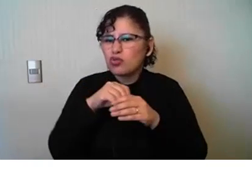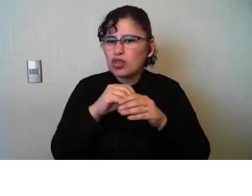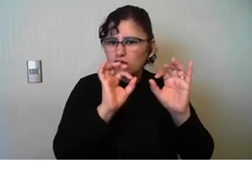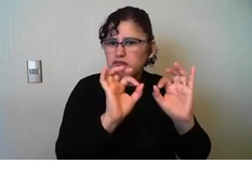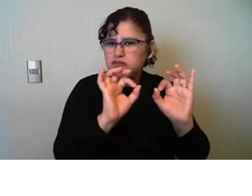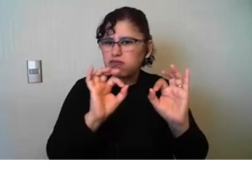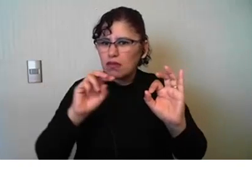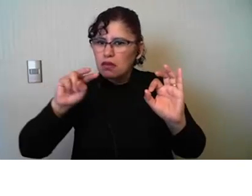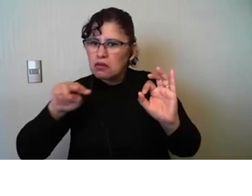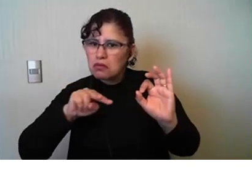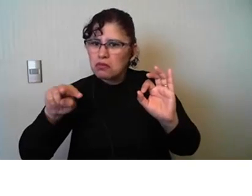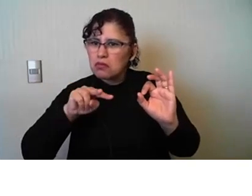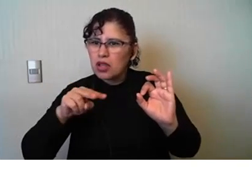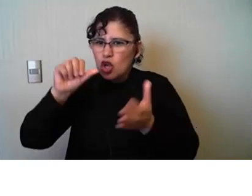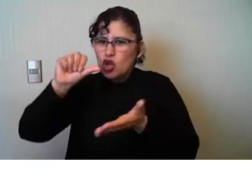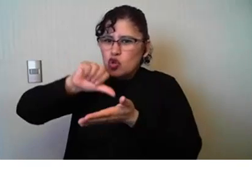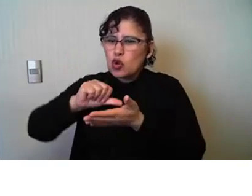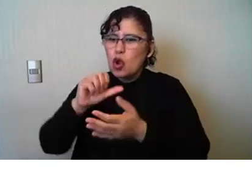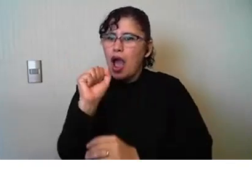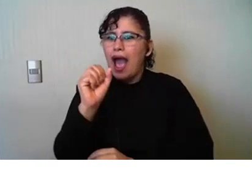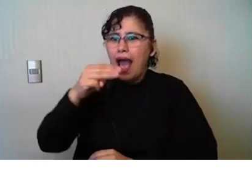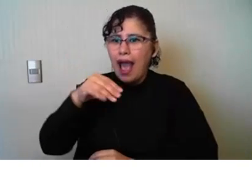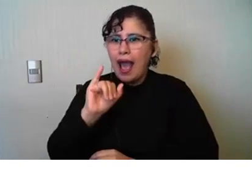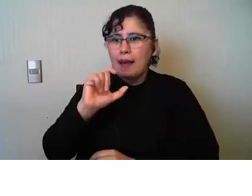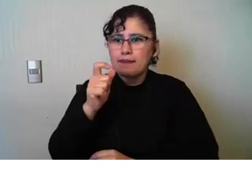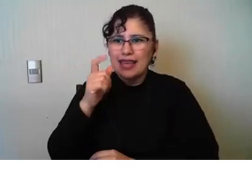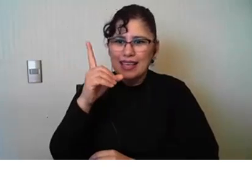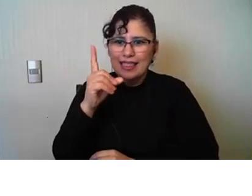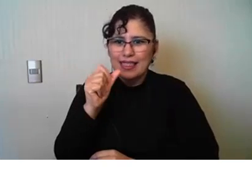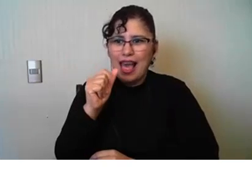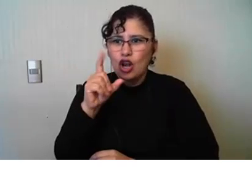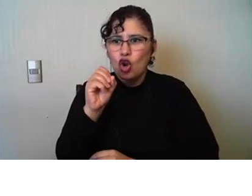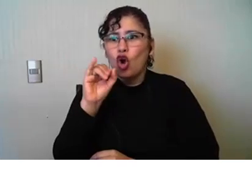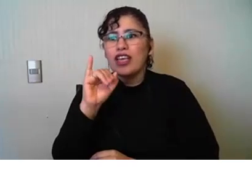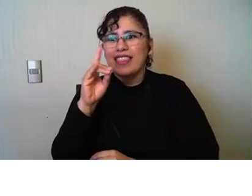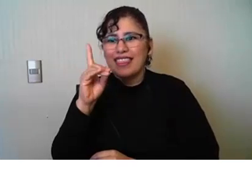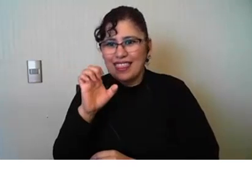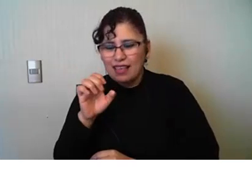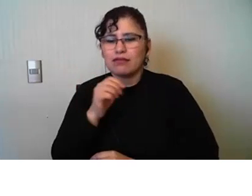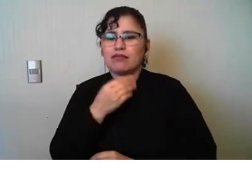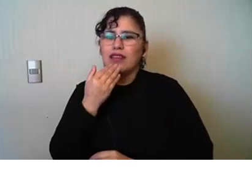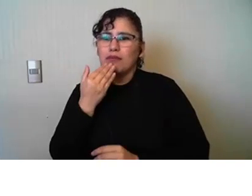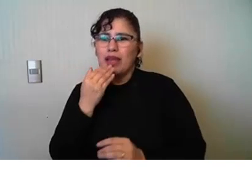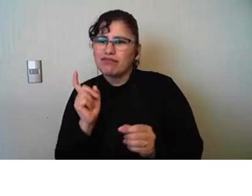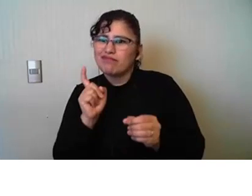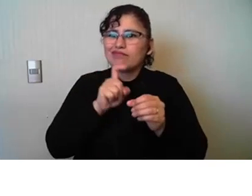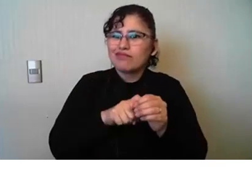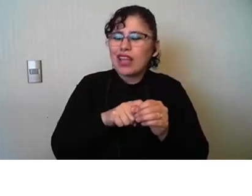que corresponden a los núcleos amigdaloides, que también forman parte de los núcleos de la base, que tiene que ver